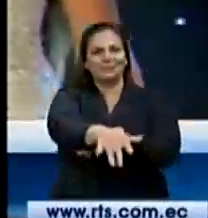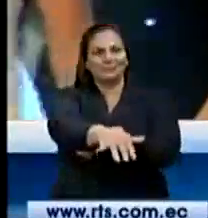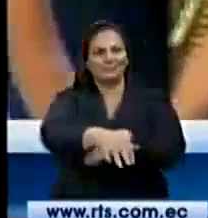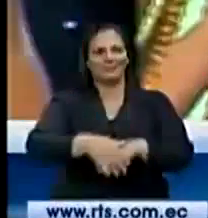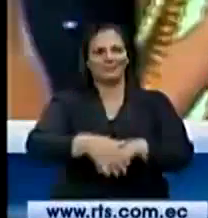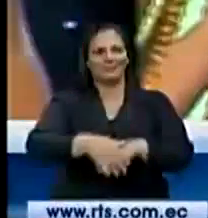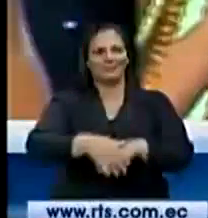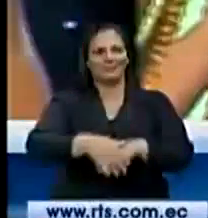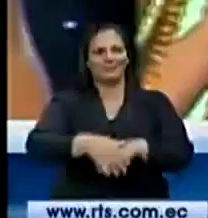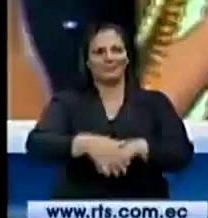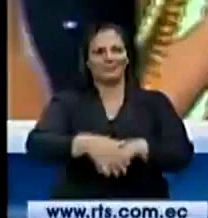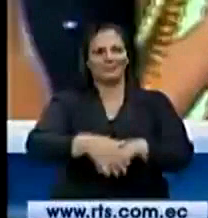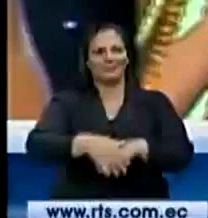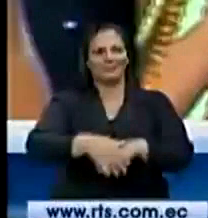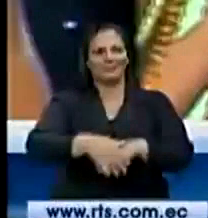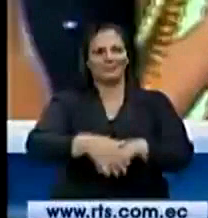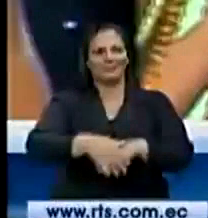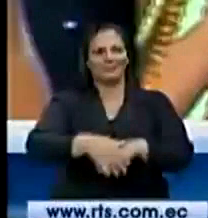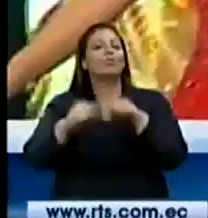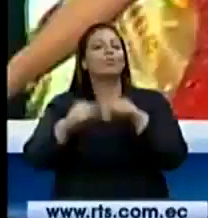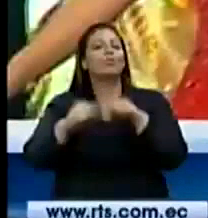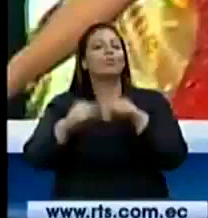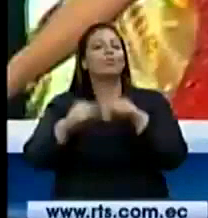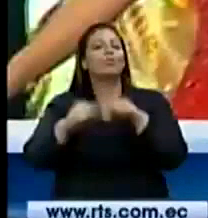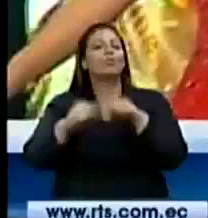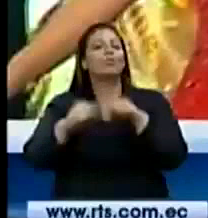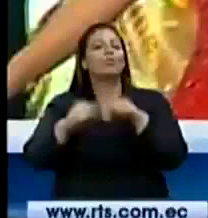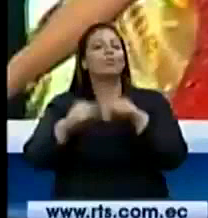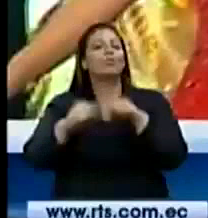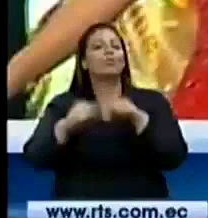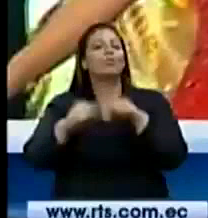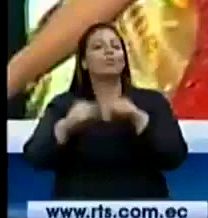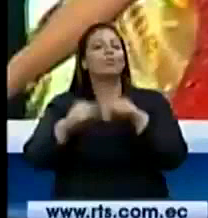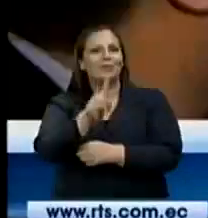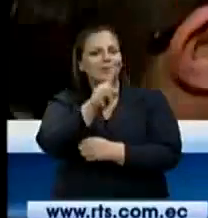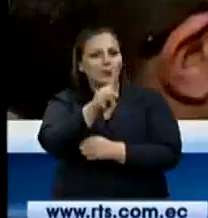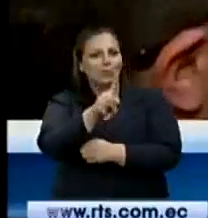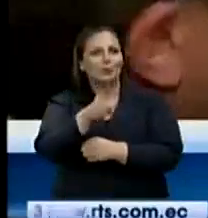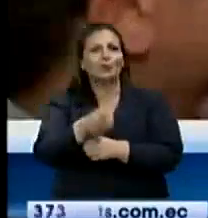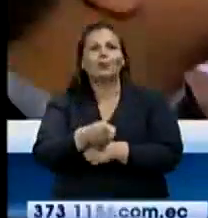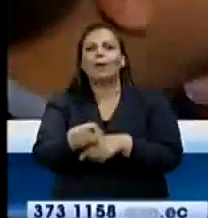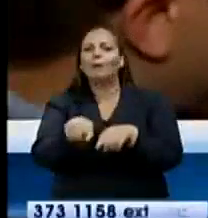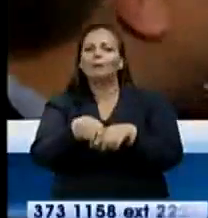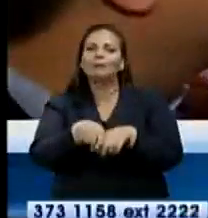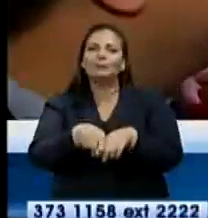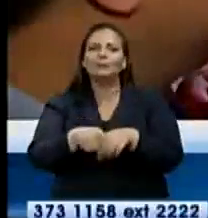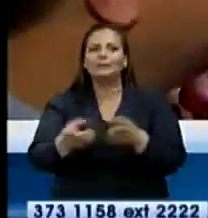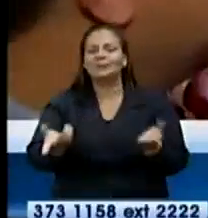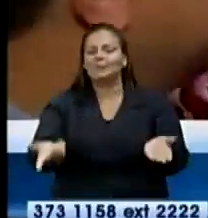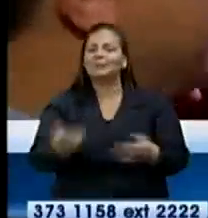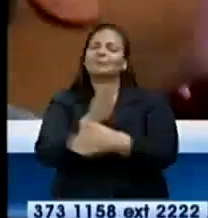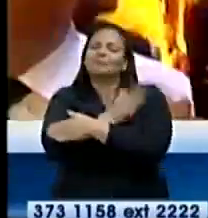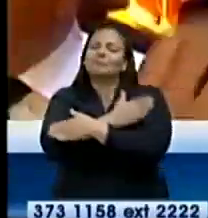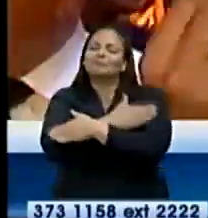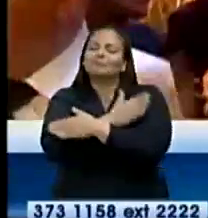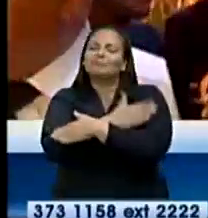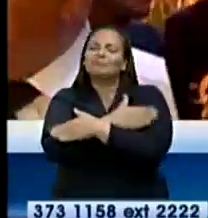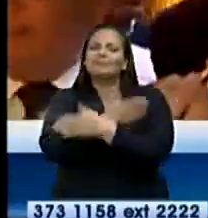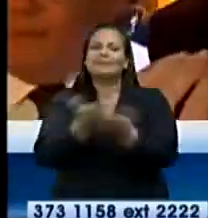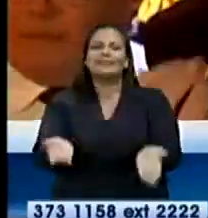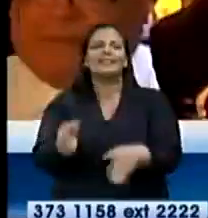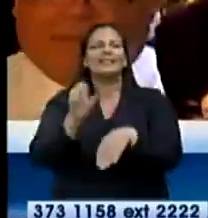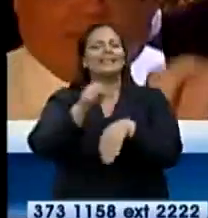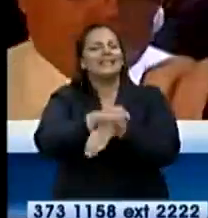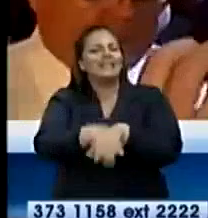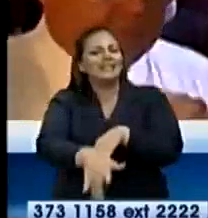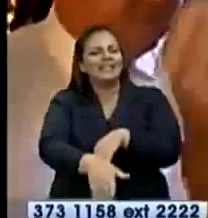21 candidatas que participaron en el certamen Miss Ecuador efectuado en Machala. ¡Que viva Ventanas, que viva Los Ríos, que viva Ecuador! Mi sonrisa